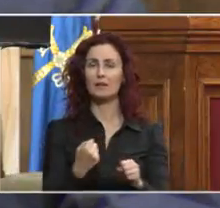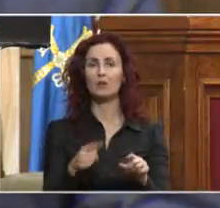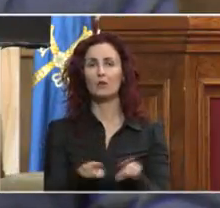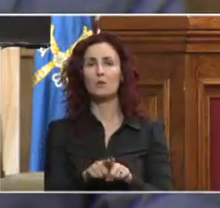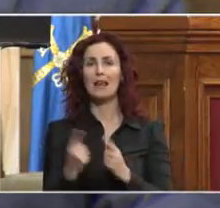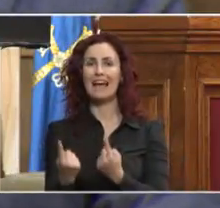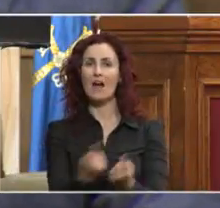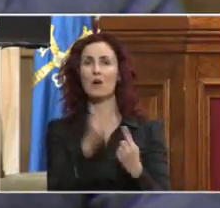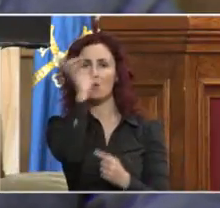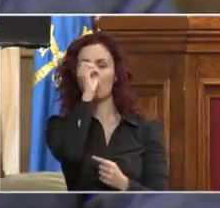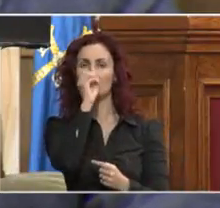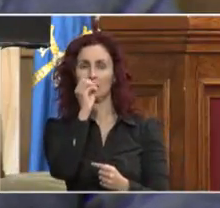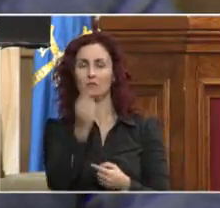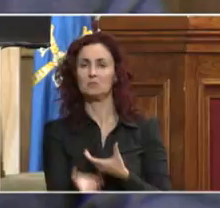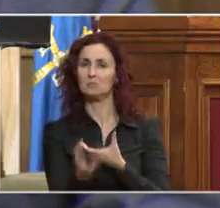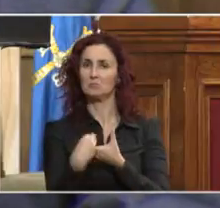y